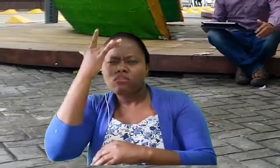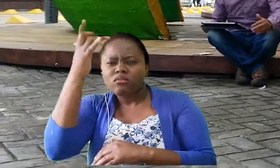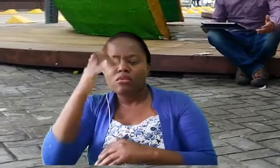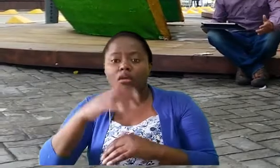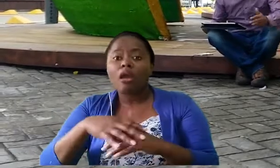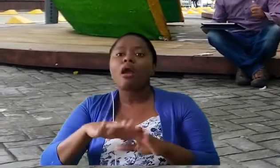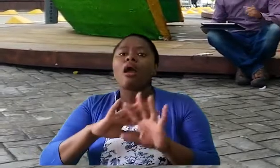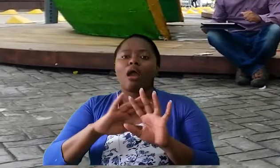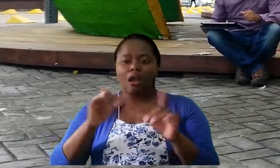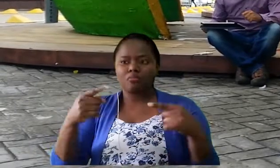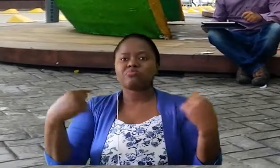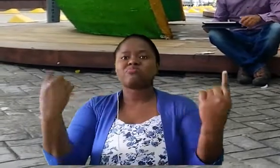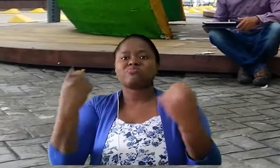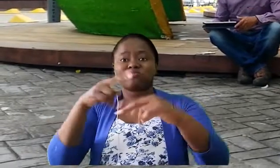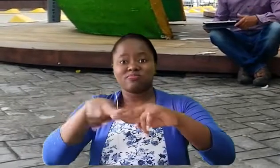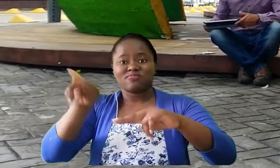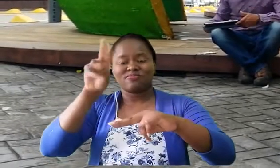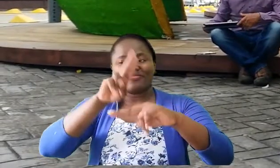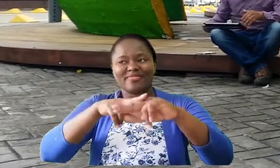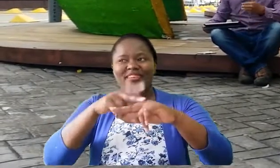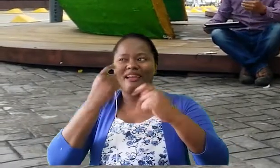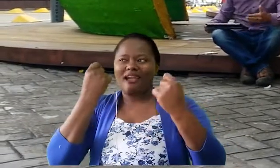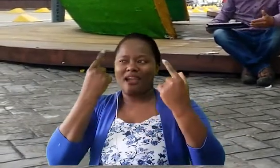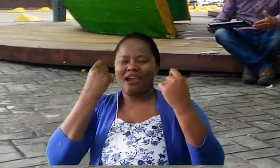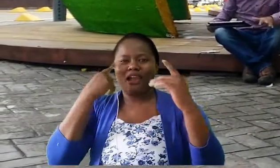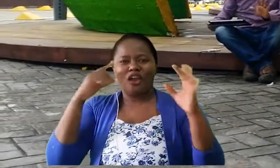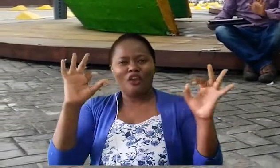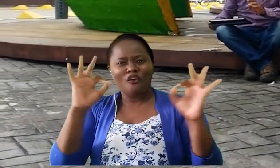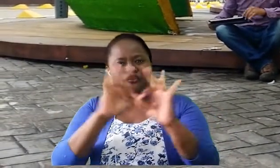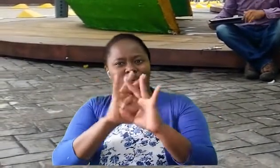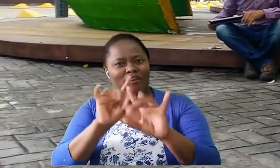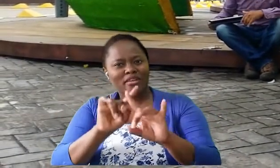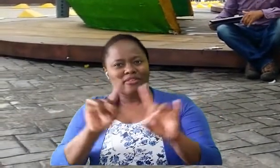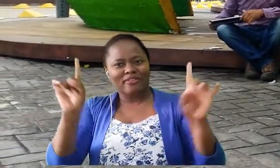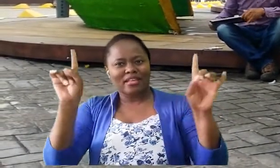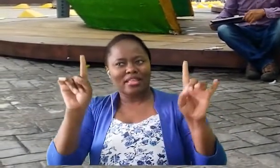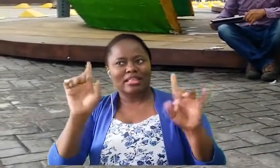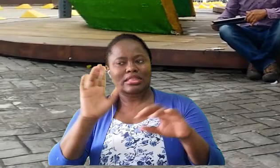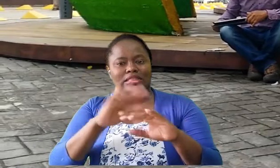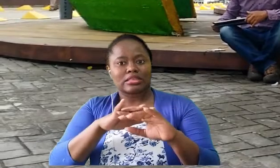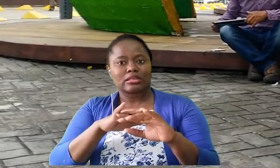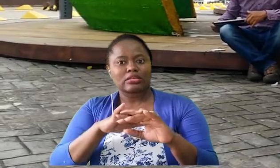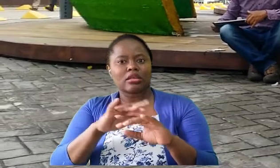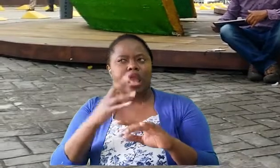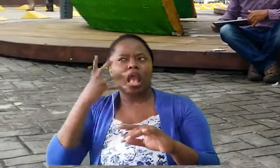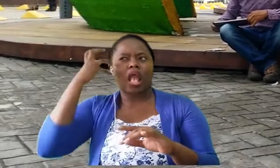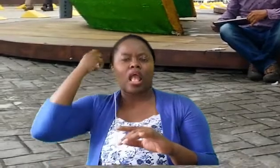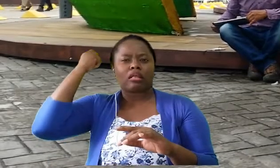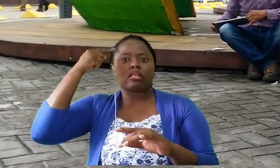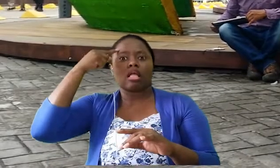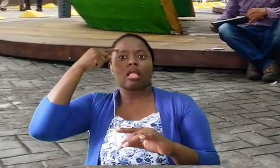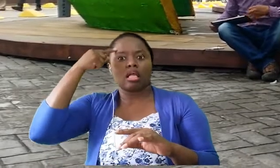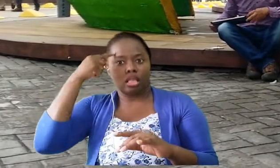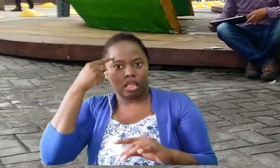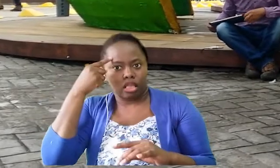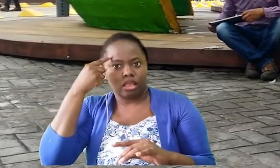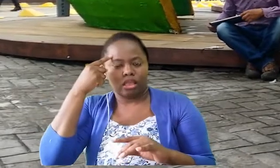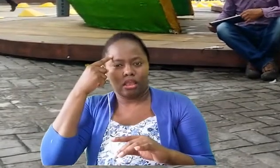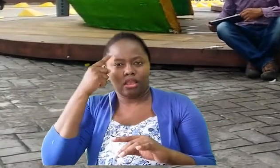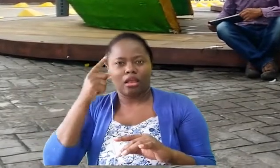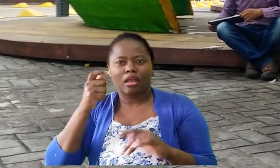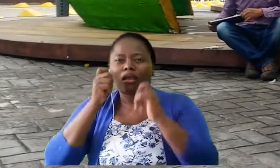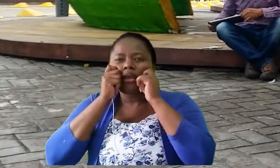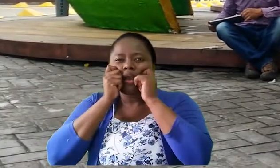otro enfoque, desde otra perspectiva, y no como lo hemos entendido tradicionalmente, el hombre como ser